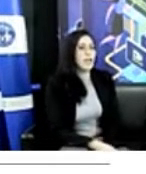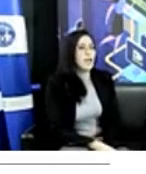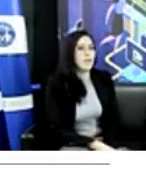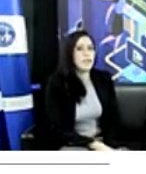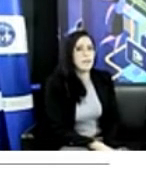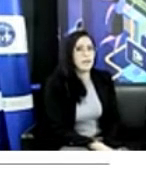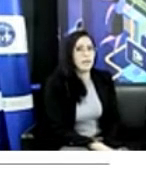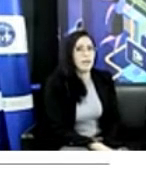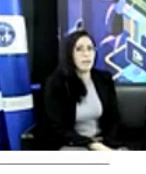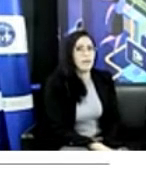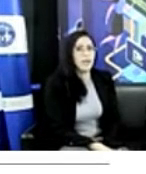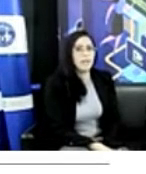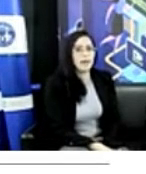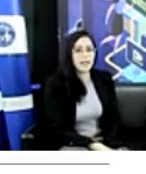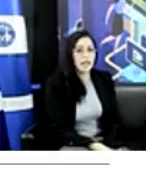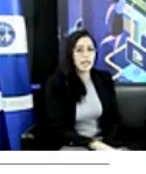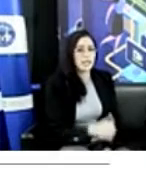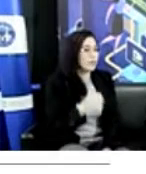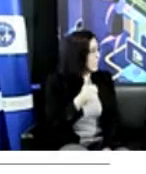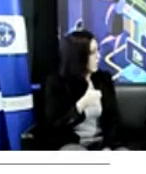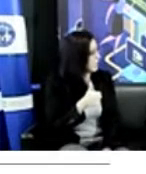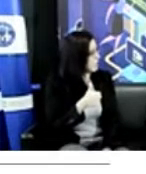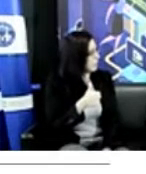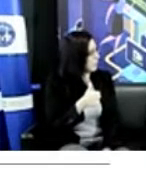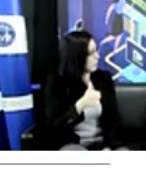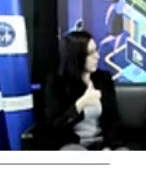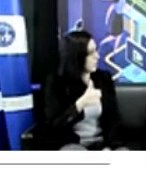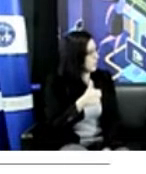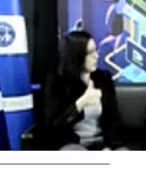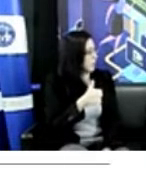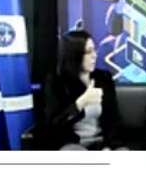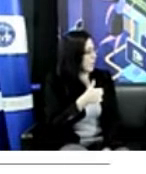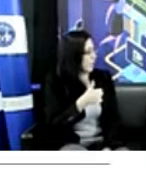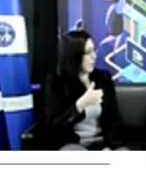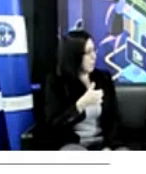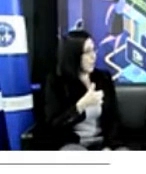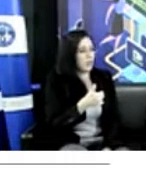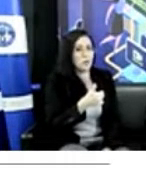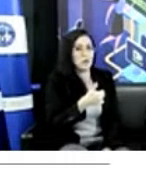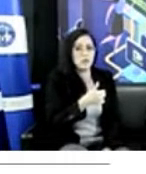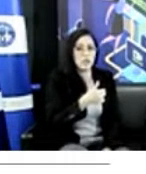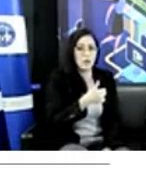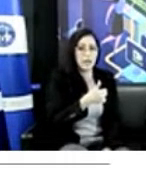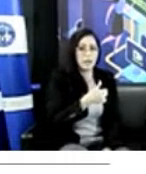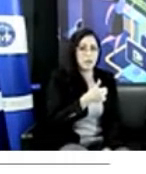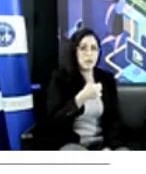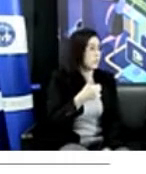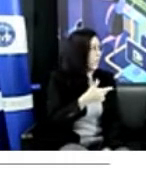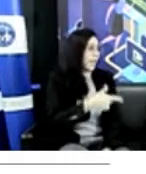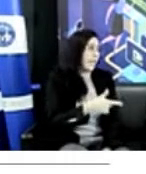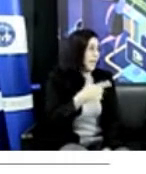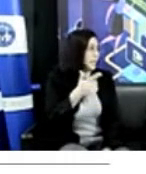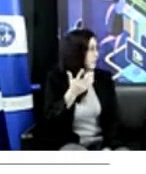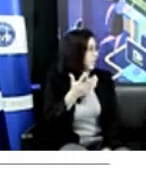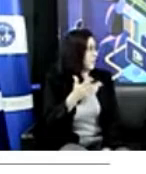estrategias, precisamente para poder impactar desde una sola sesión que pudiera durar a lo mejor unos 50 minutos,